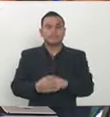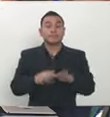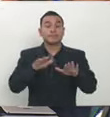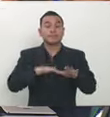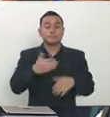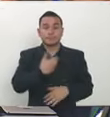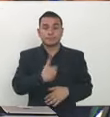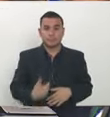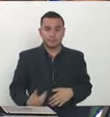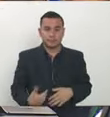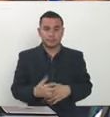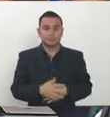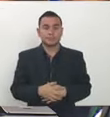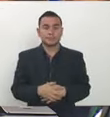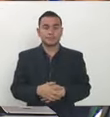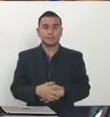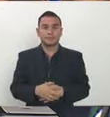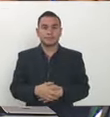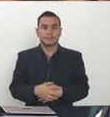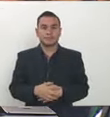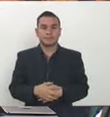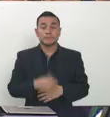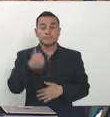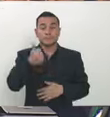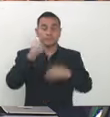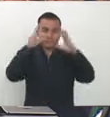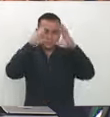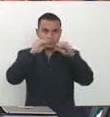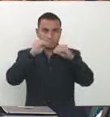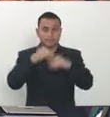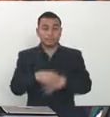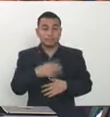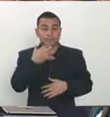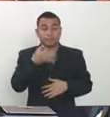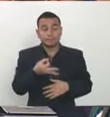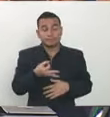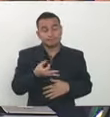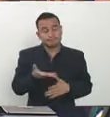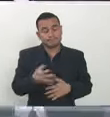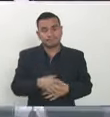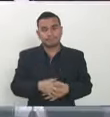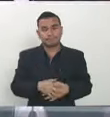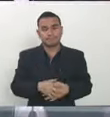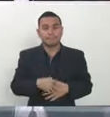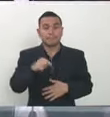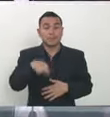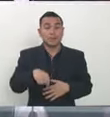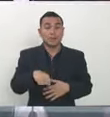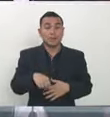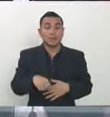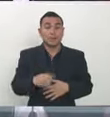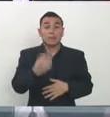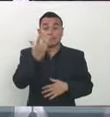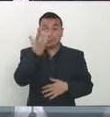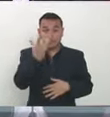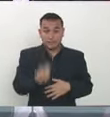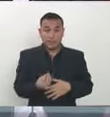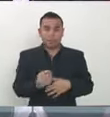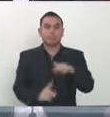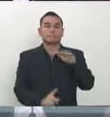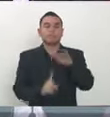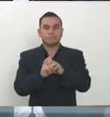Gracias, presidente, colegas, buenas noches. Bien, creo que el momento llegó. Cada